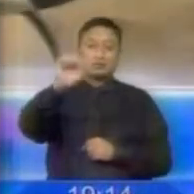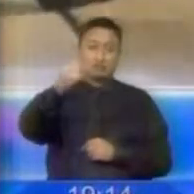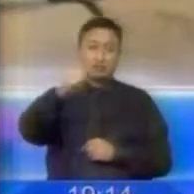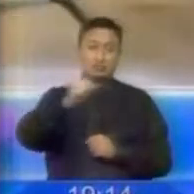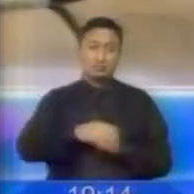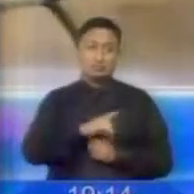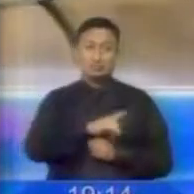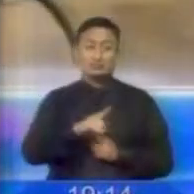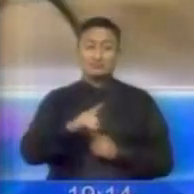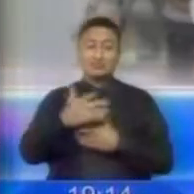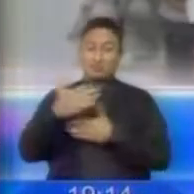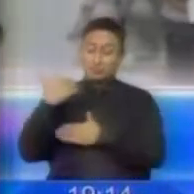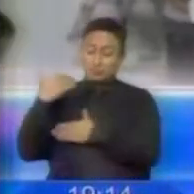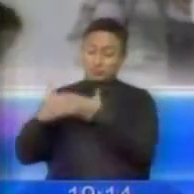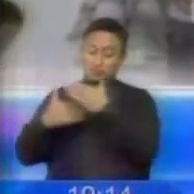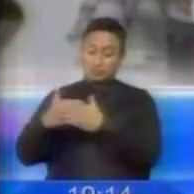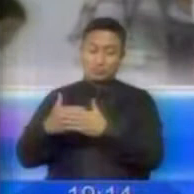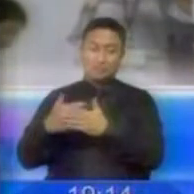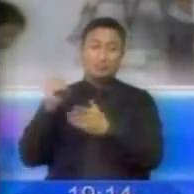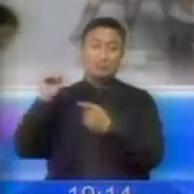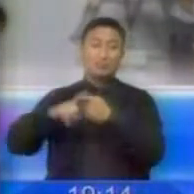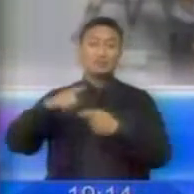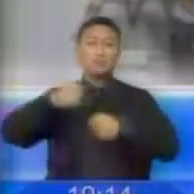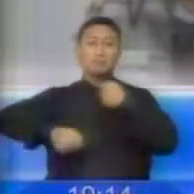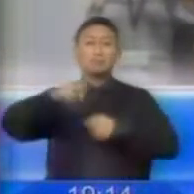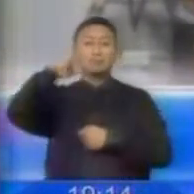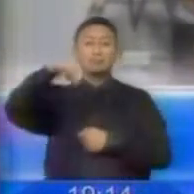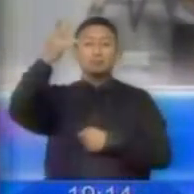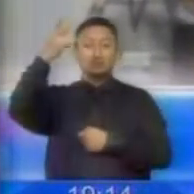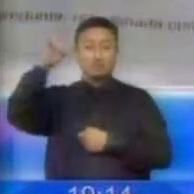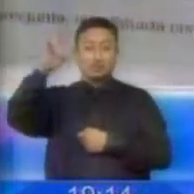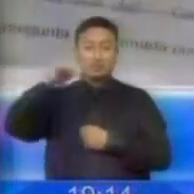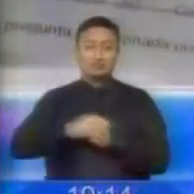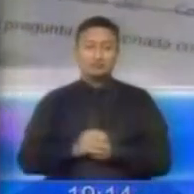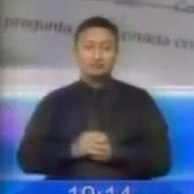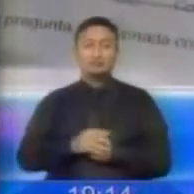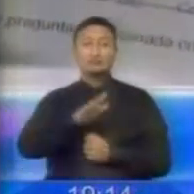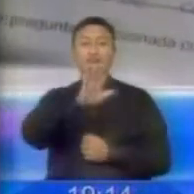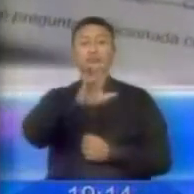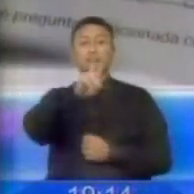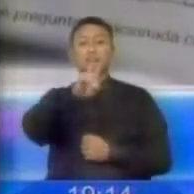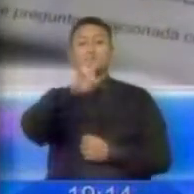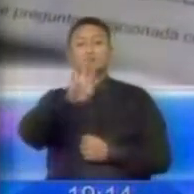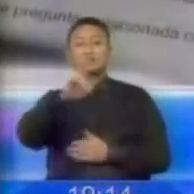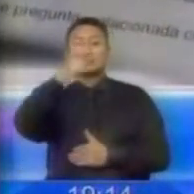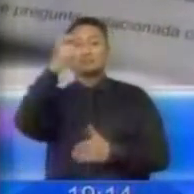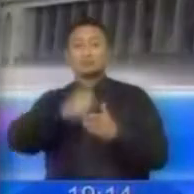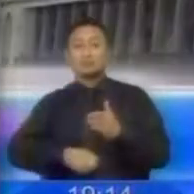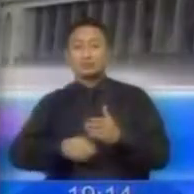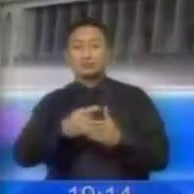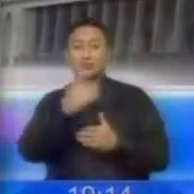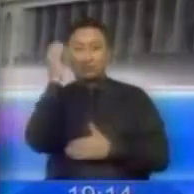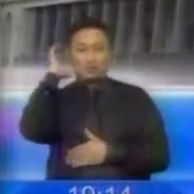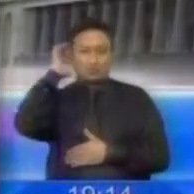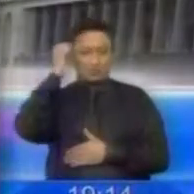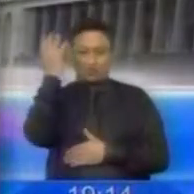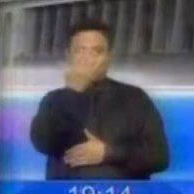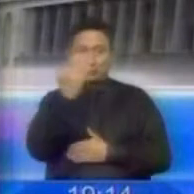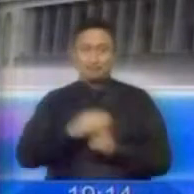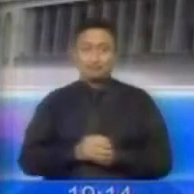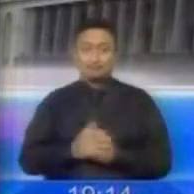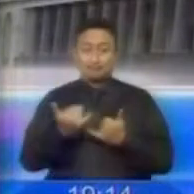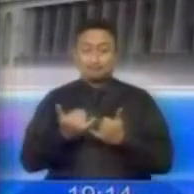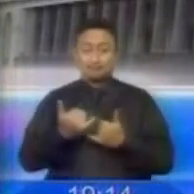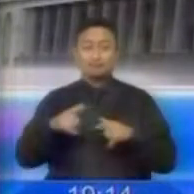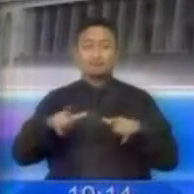del expresidente Rafael Correa en mayo de 2017, se contabilizaron 527 sanciones a medios. Actualmente, con el régimen